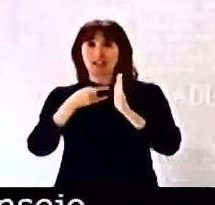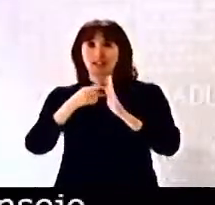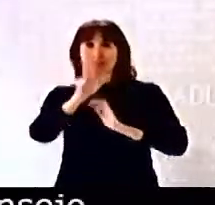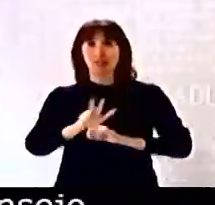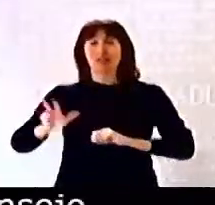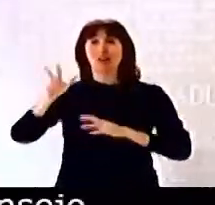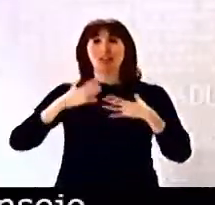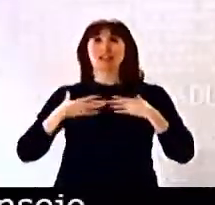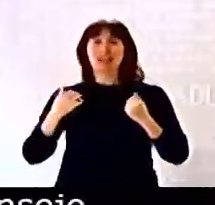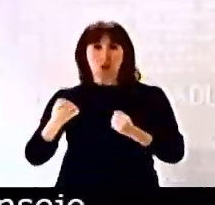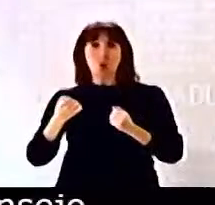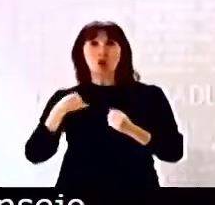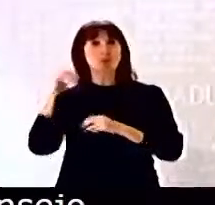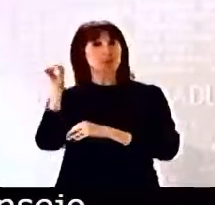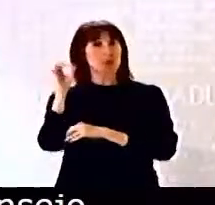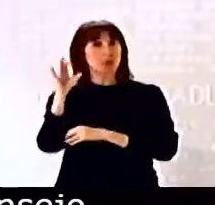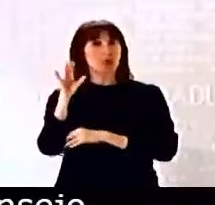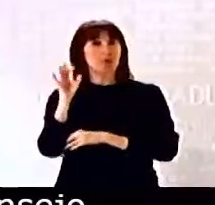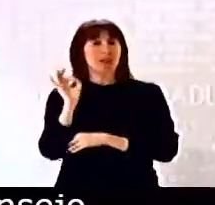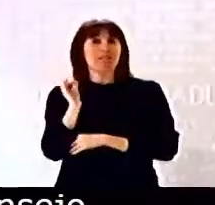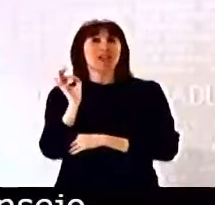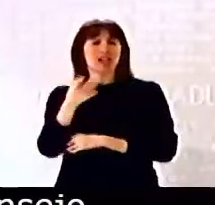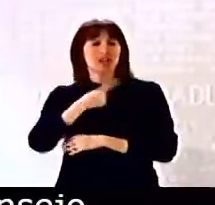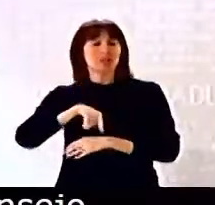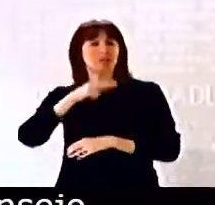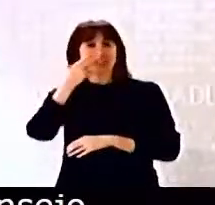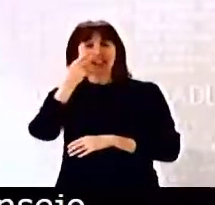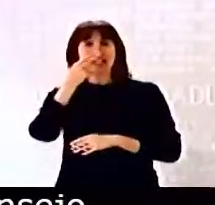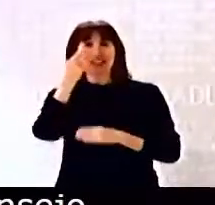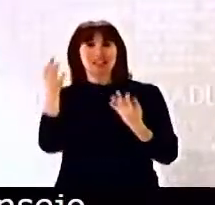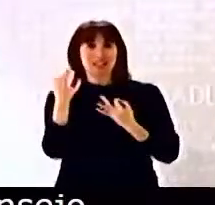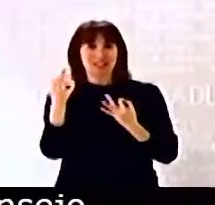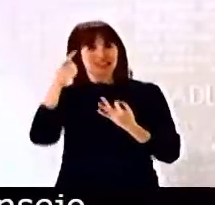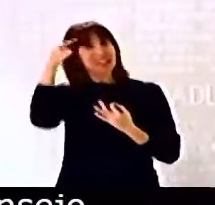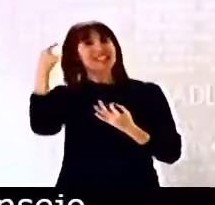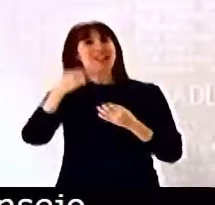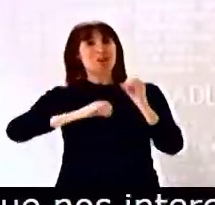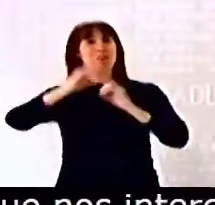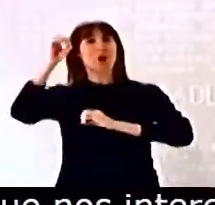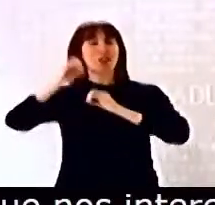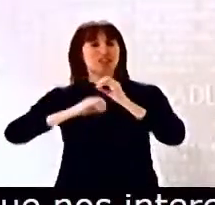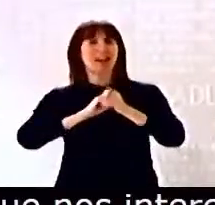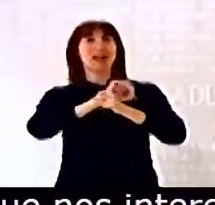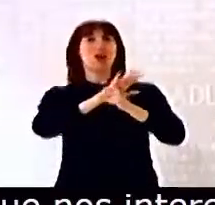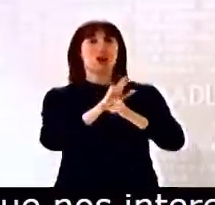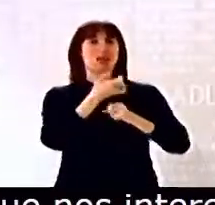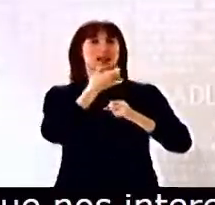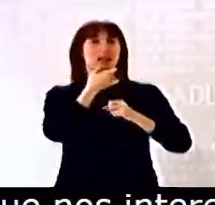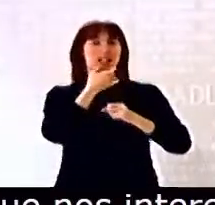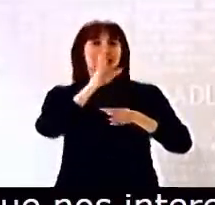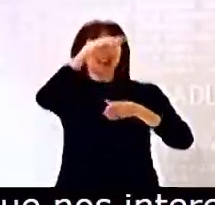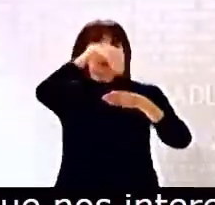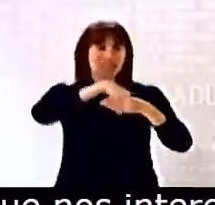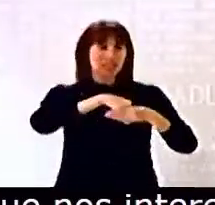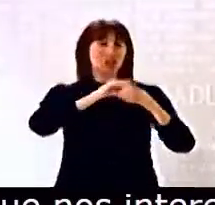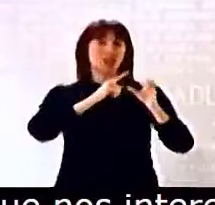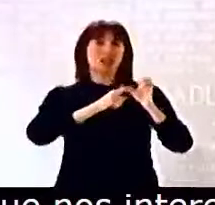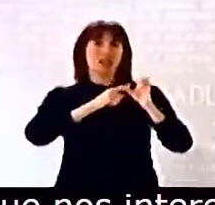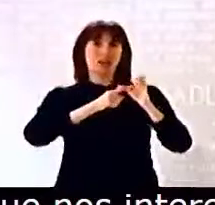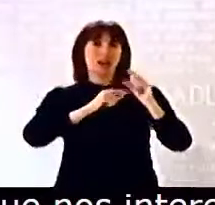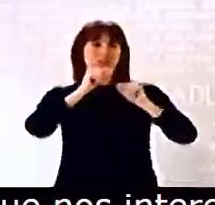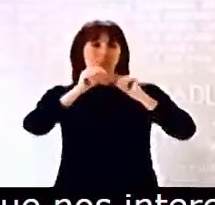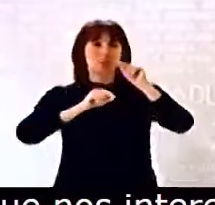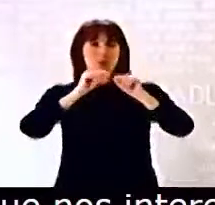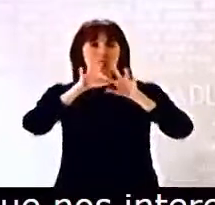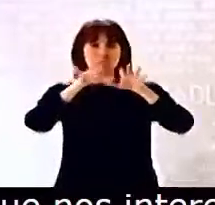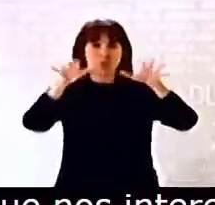Salud, es cierto que nos interesa muy mucho conocer el porcentaje de la variante británica y cómo va ocupando el terreno o cómo